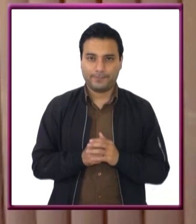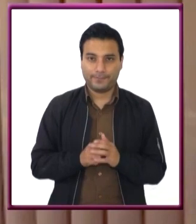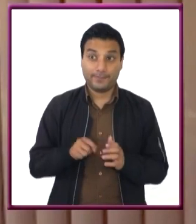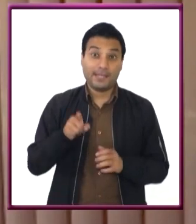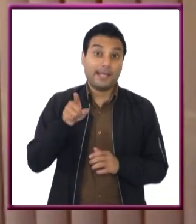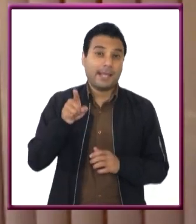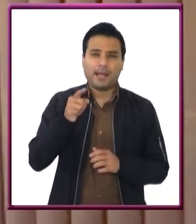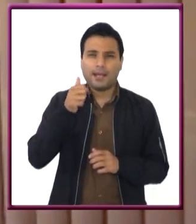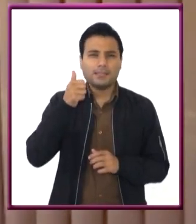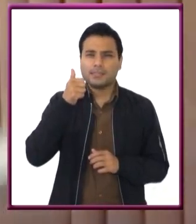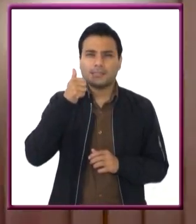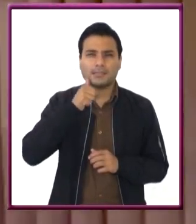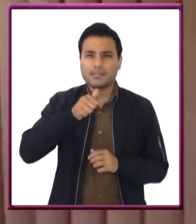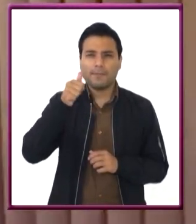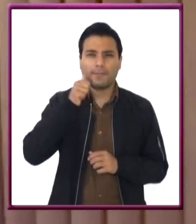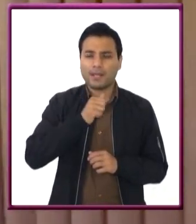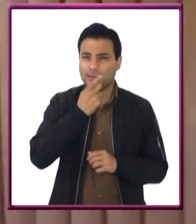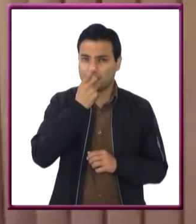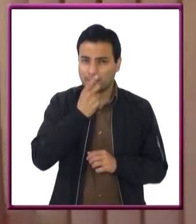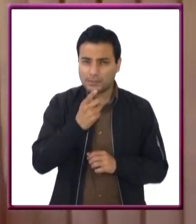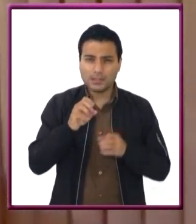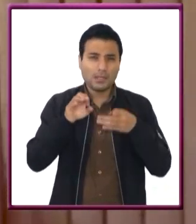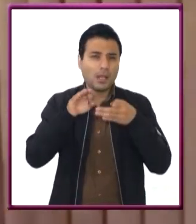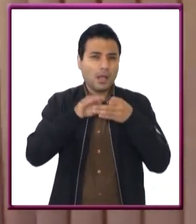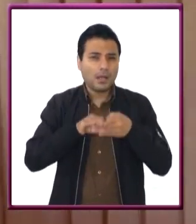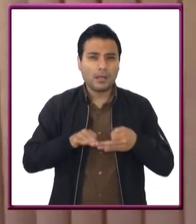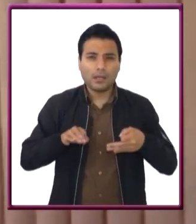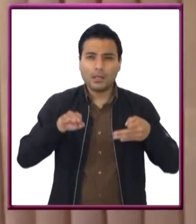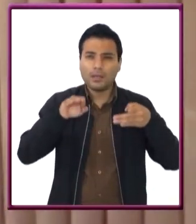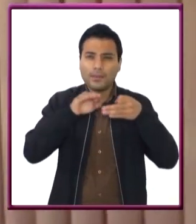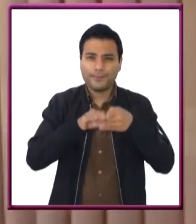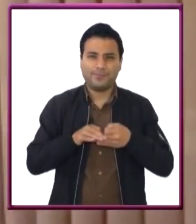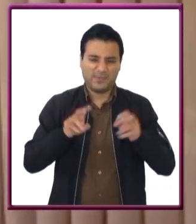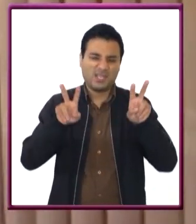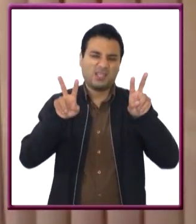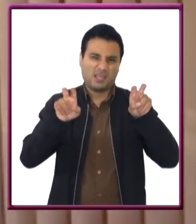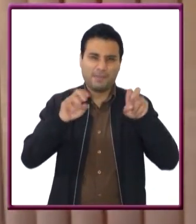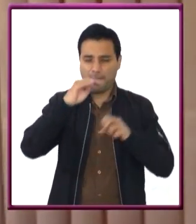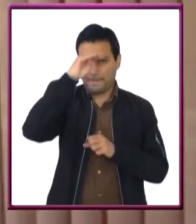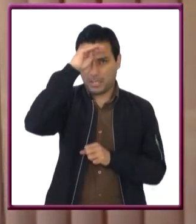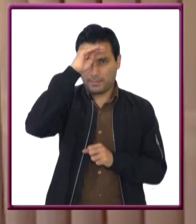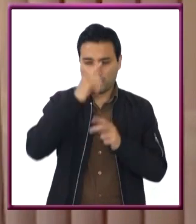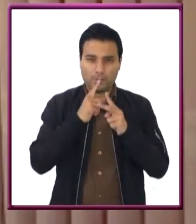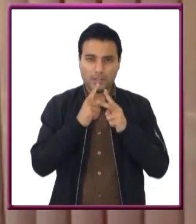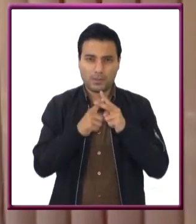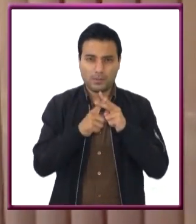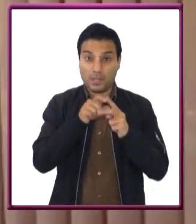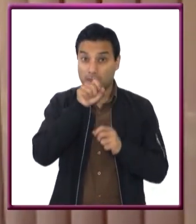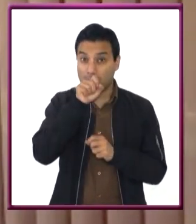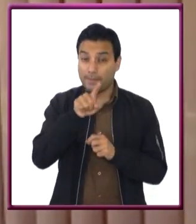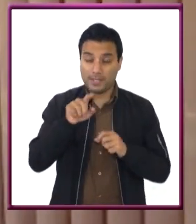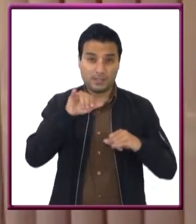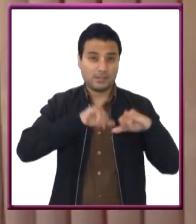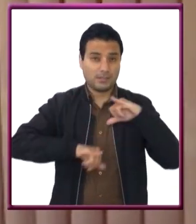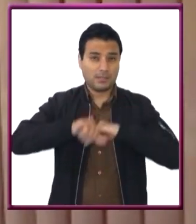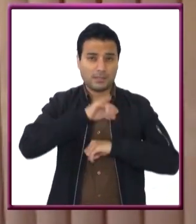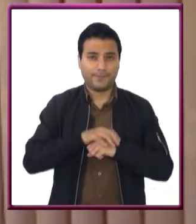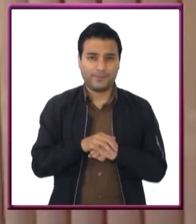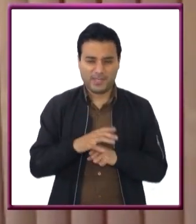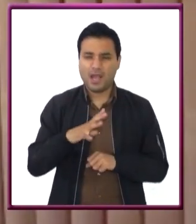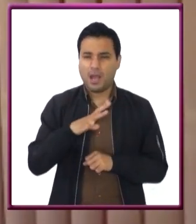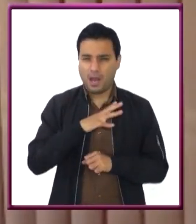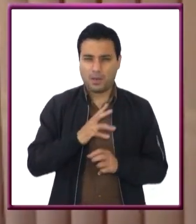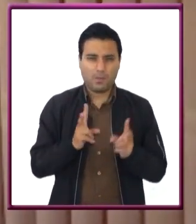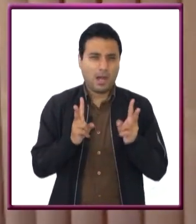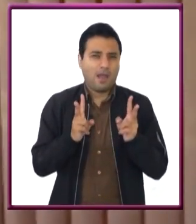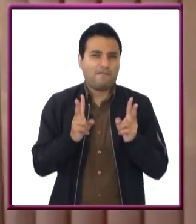Él menciona constantemente sobre el pensamiento matemático y también sobre la ciencia. Y tiene